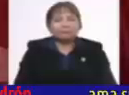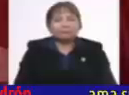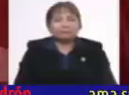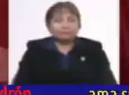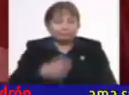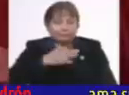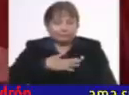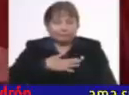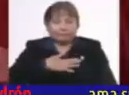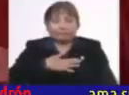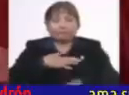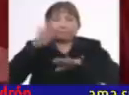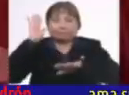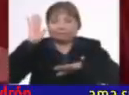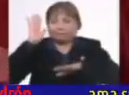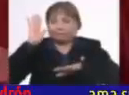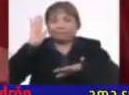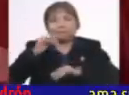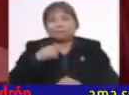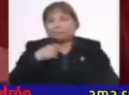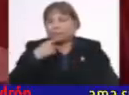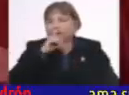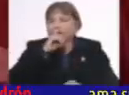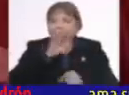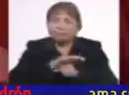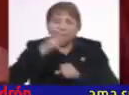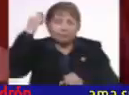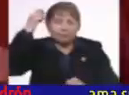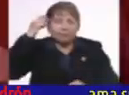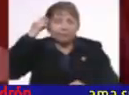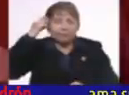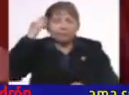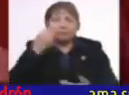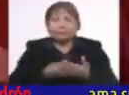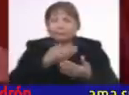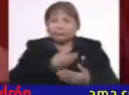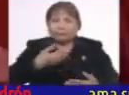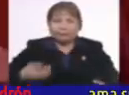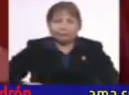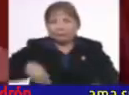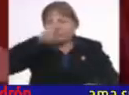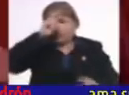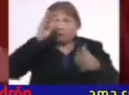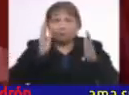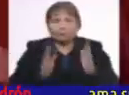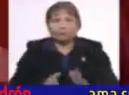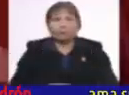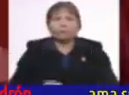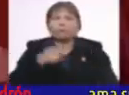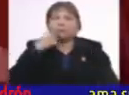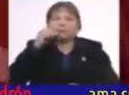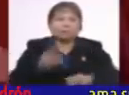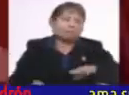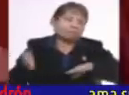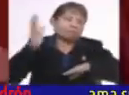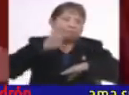me nombró miso político con el estado pero año está